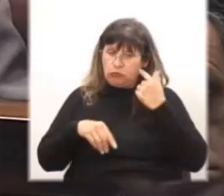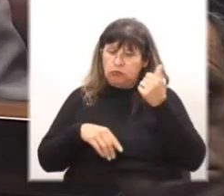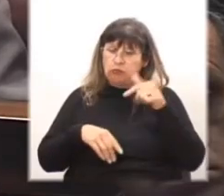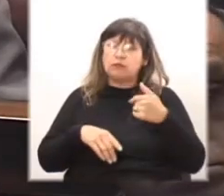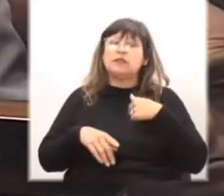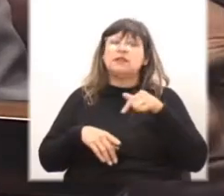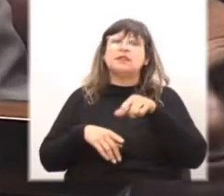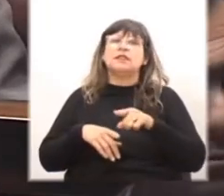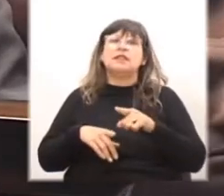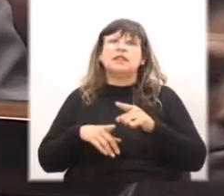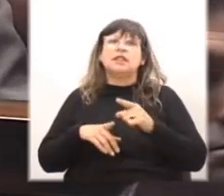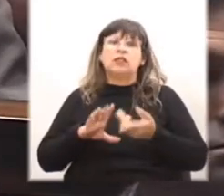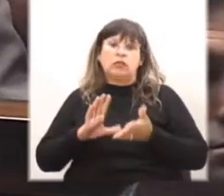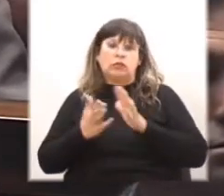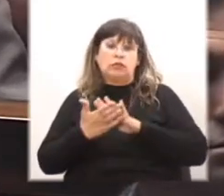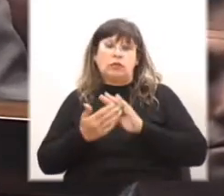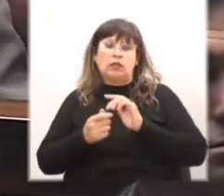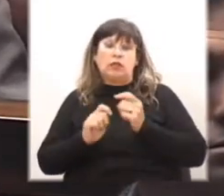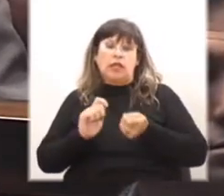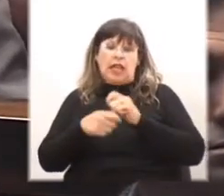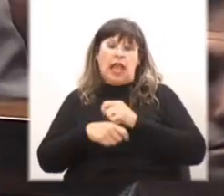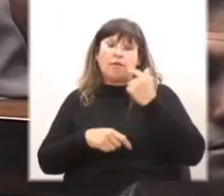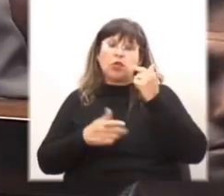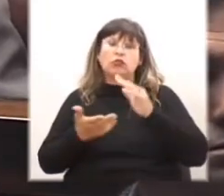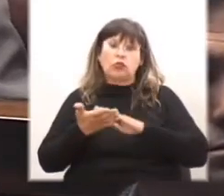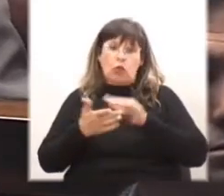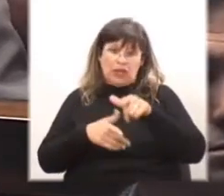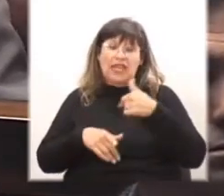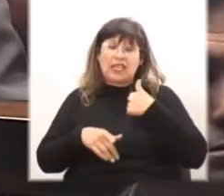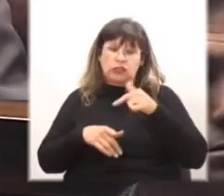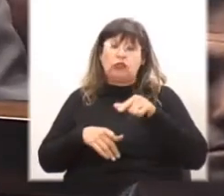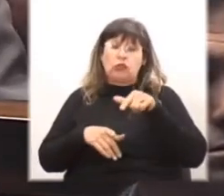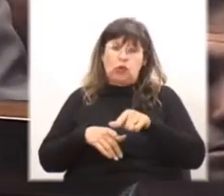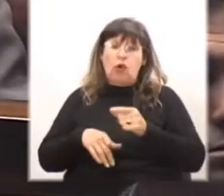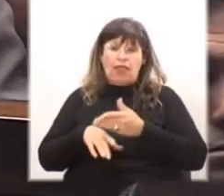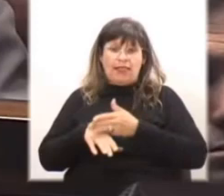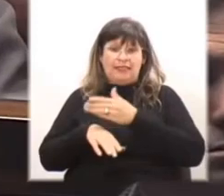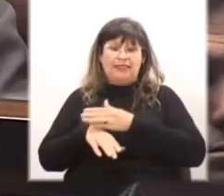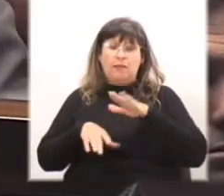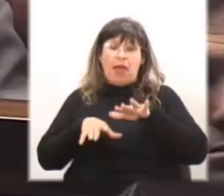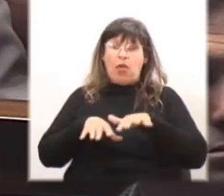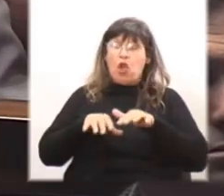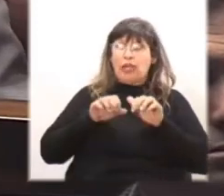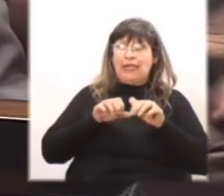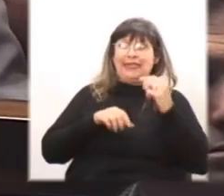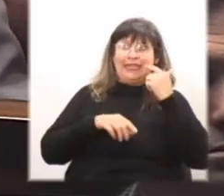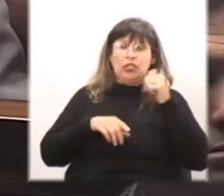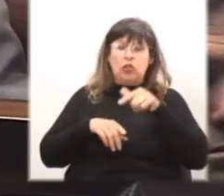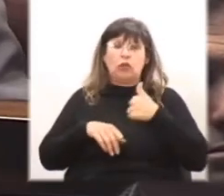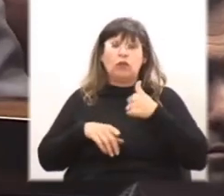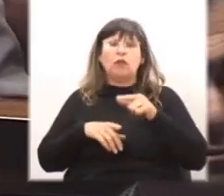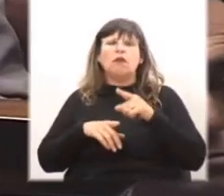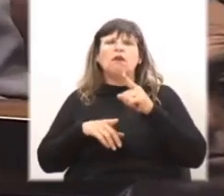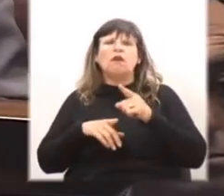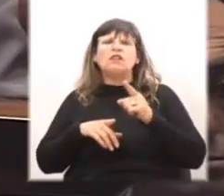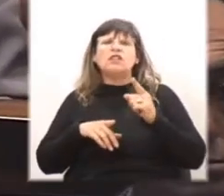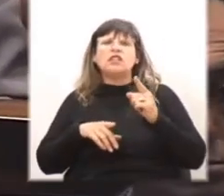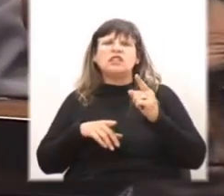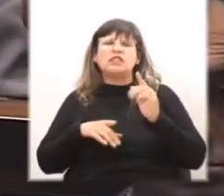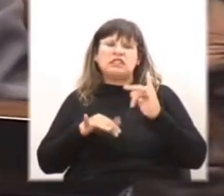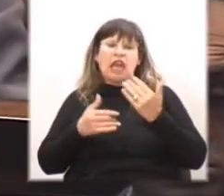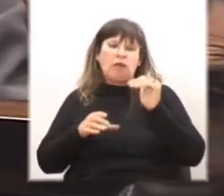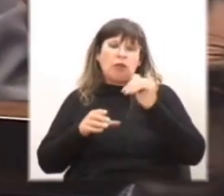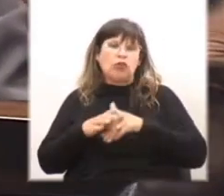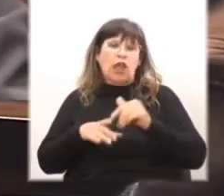modificaciones sobre el retiro anticipado, también preguntamos si fue votado por unanimidad de los miembros del CTM.